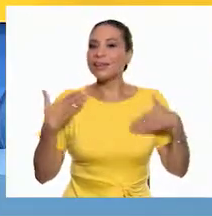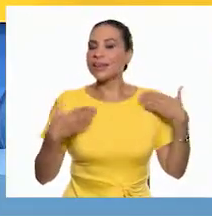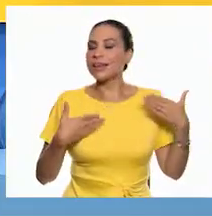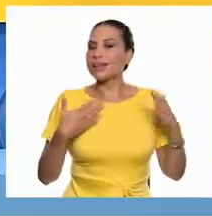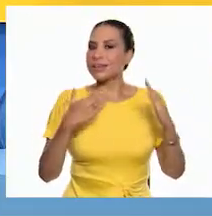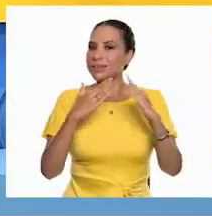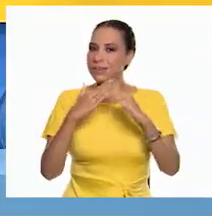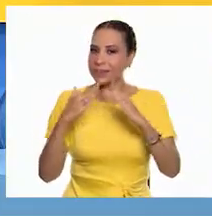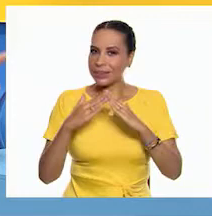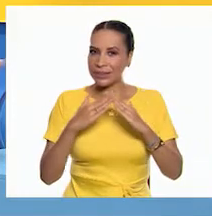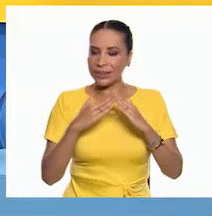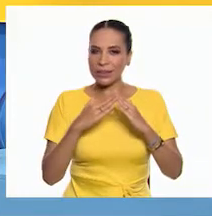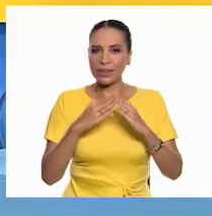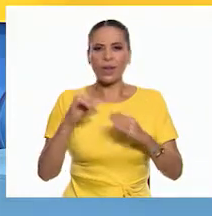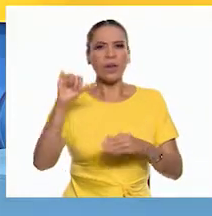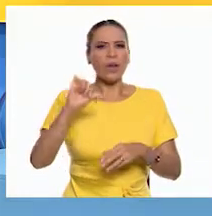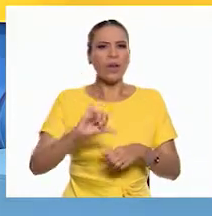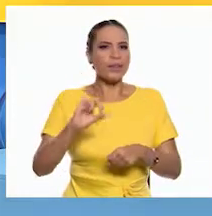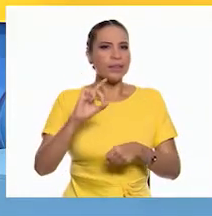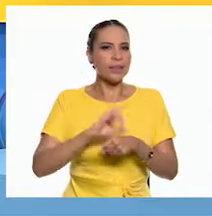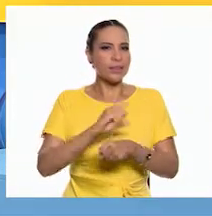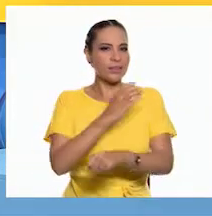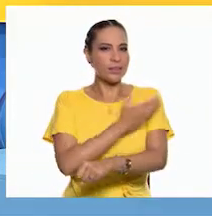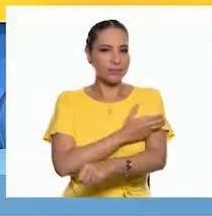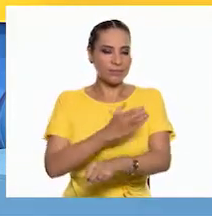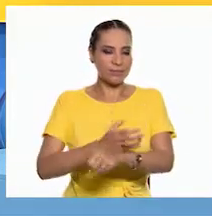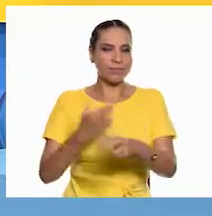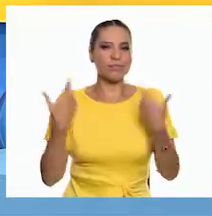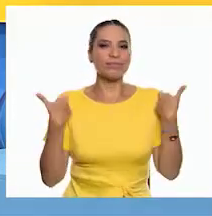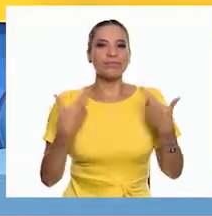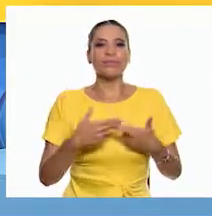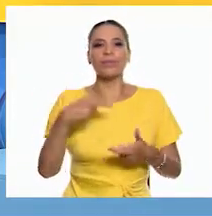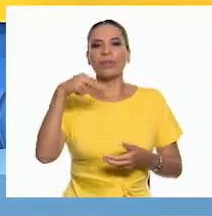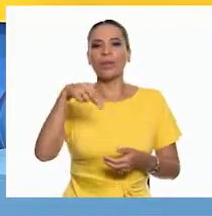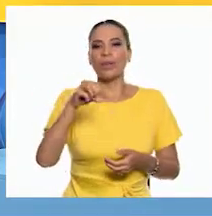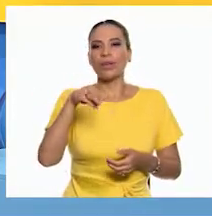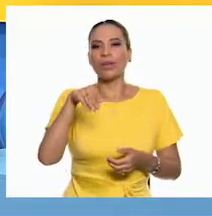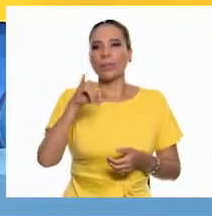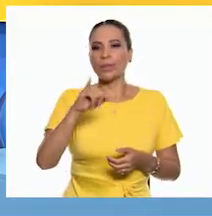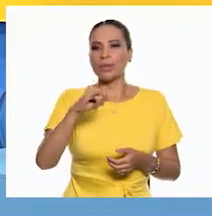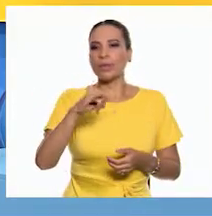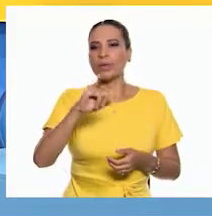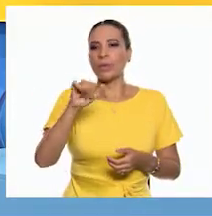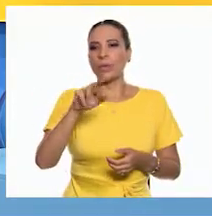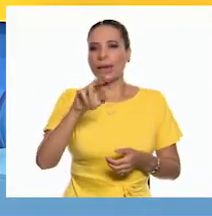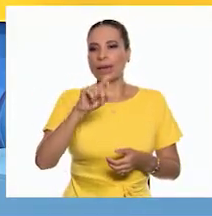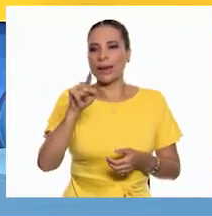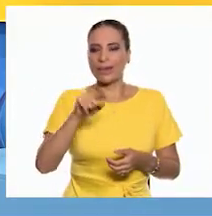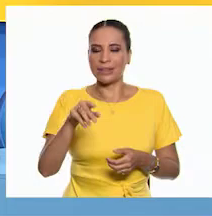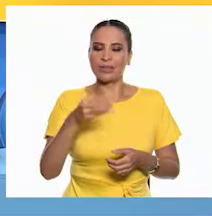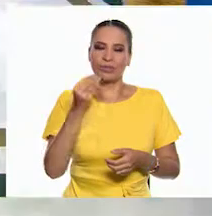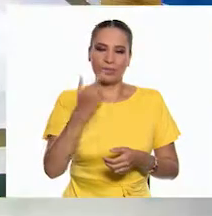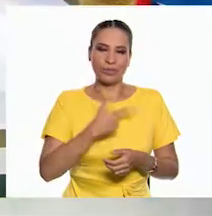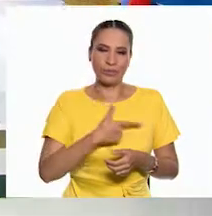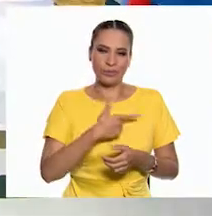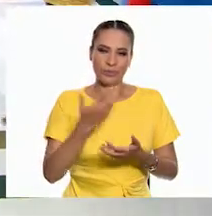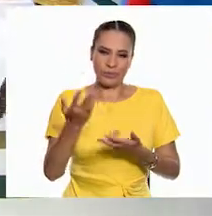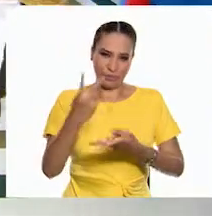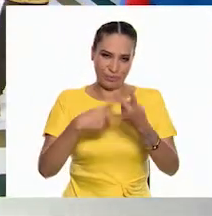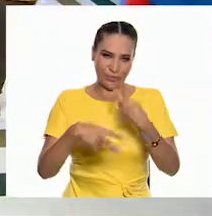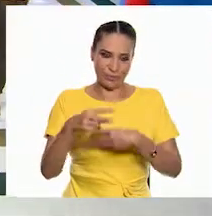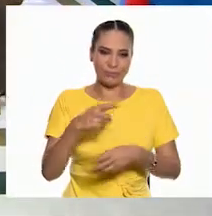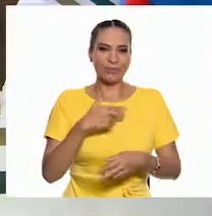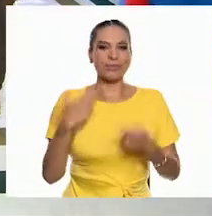desde nuestros hogares. Y el día de hoy nos acompaña la maestra Noemí Juárez, a quien recibimos con muchísimo gusto. Hola, Maestra, Jenny. ¿cómo